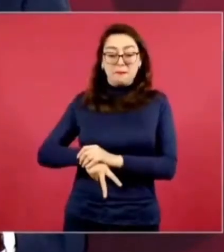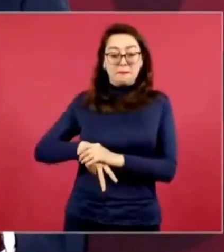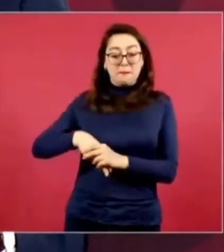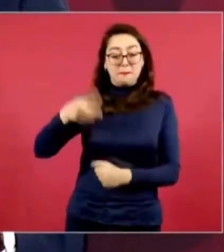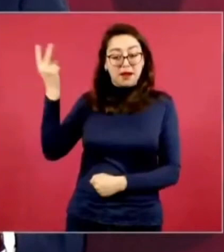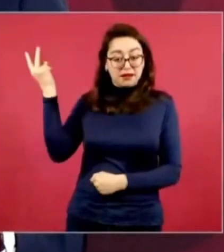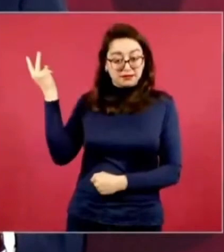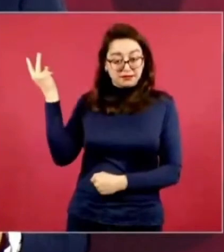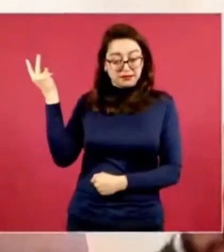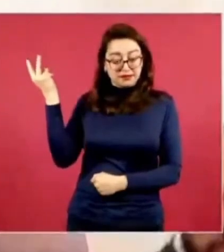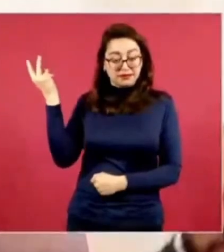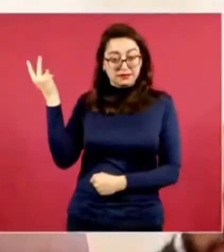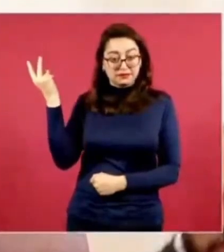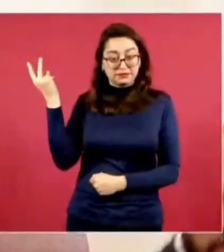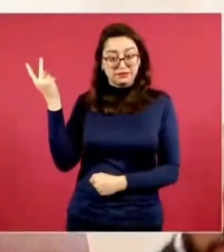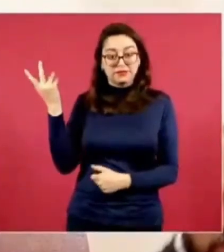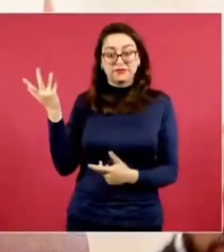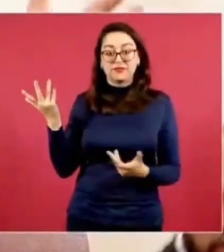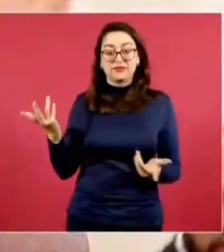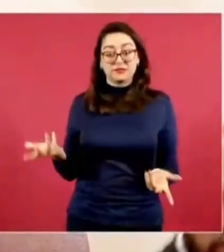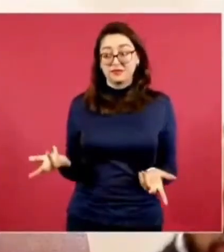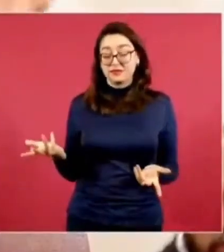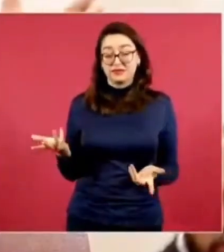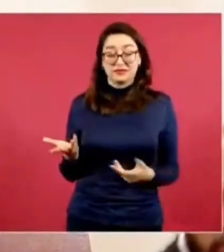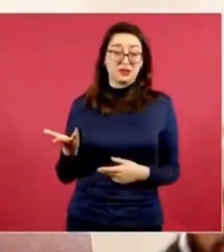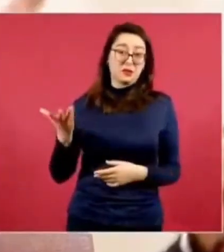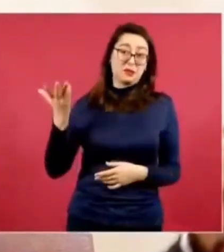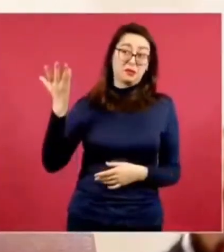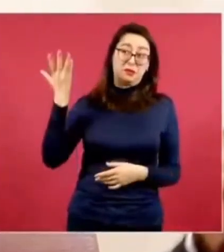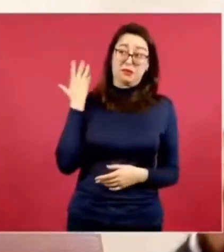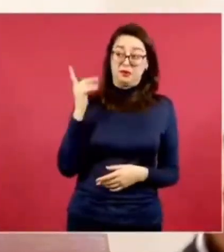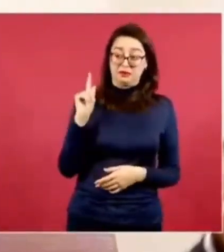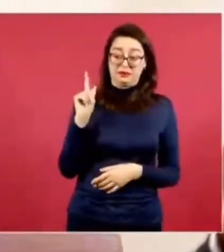deshabitado Es toda una historia